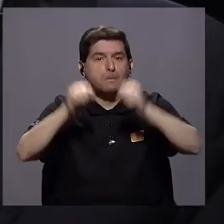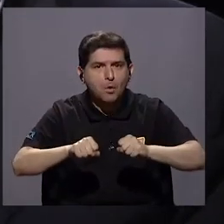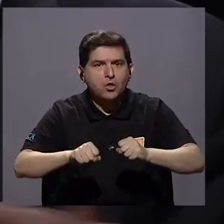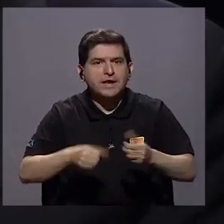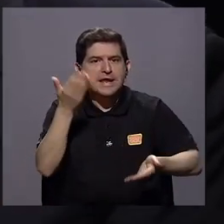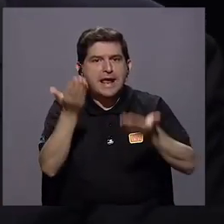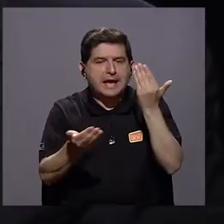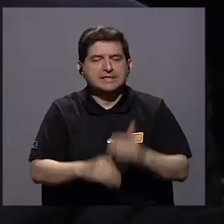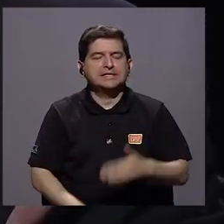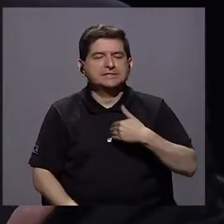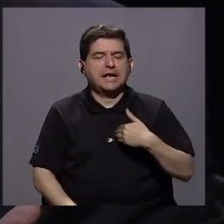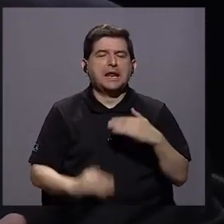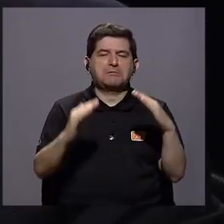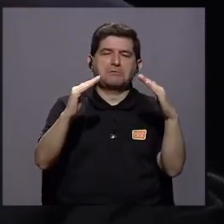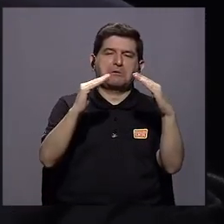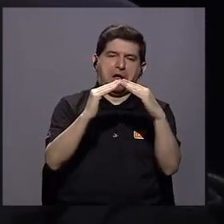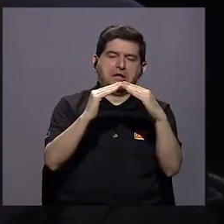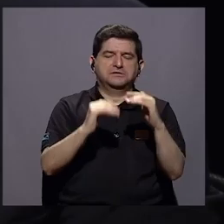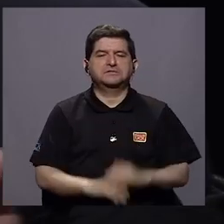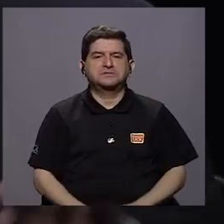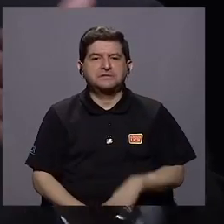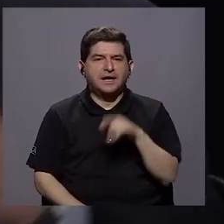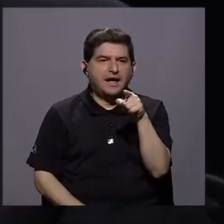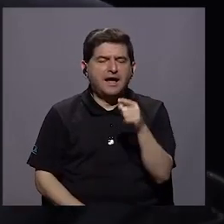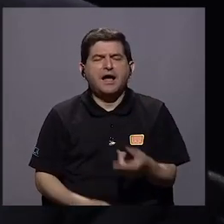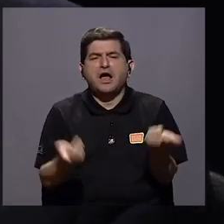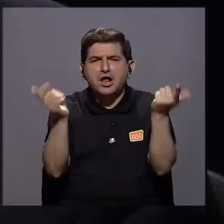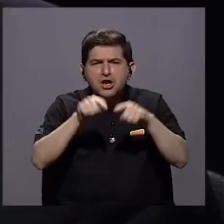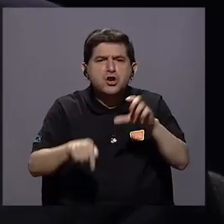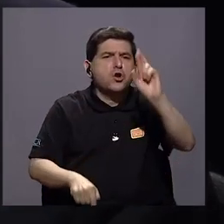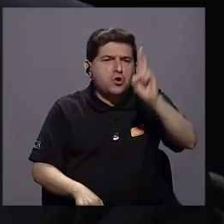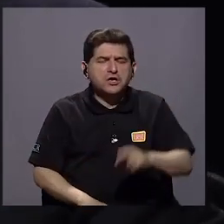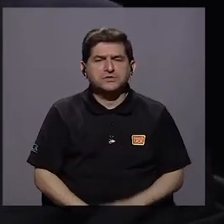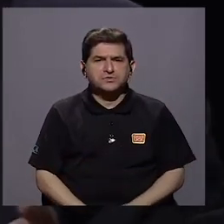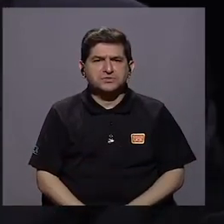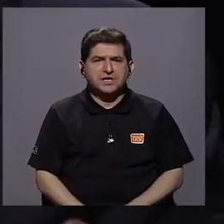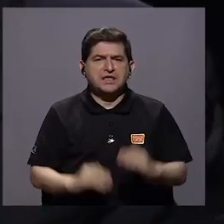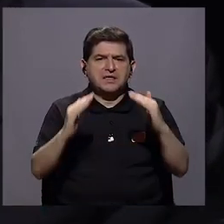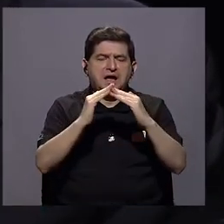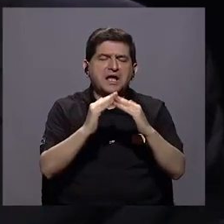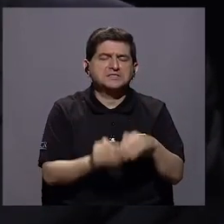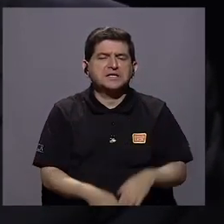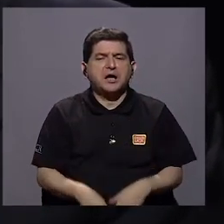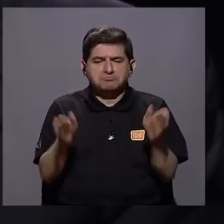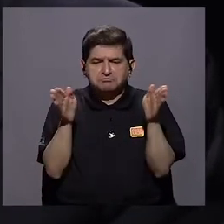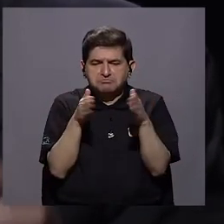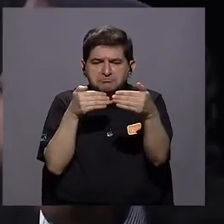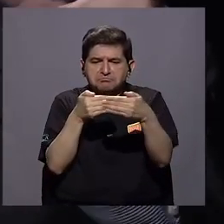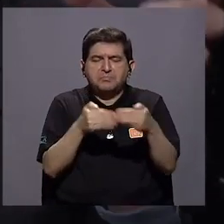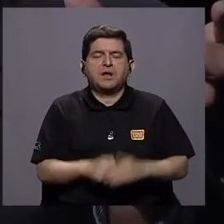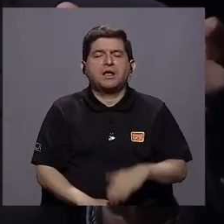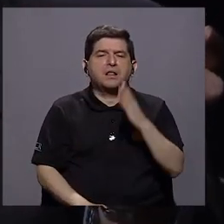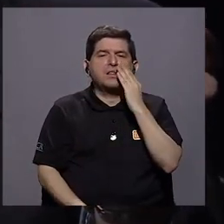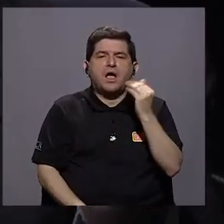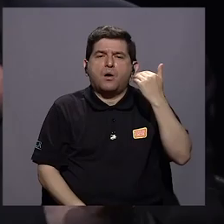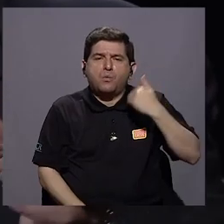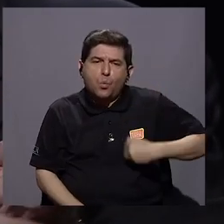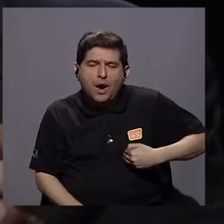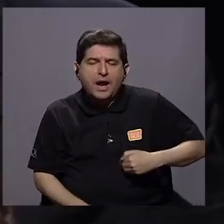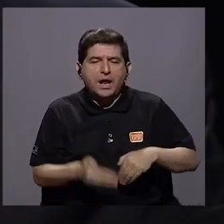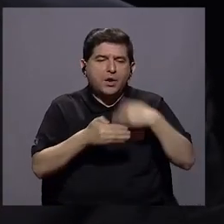puede haber tenido una casa que la pudo, lo que sucede mucho en Costa Rica, que es una casa pequeña, que la habitó su